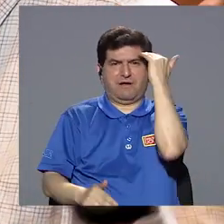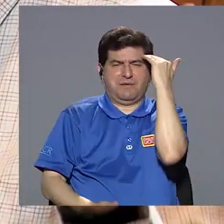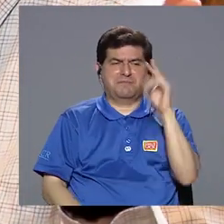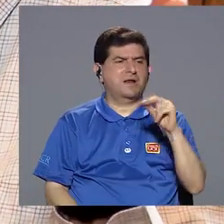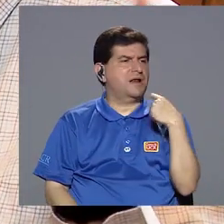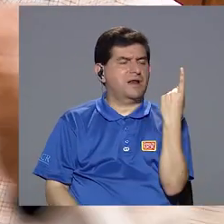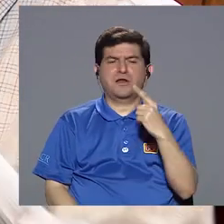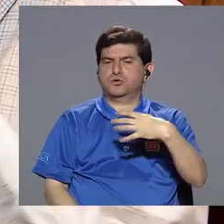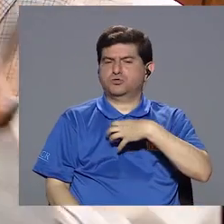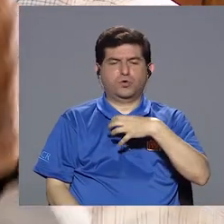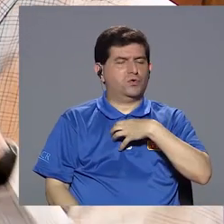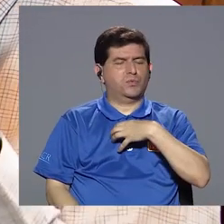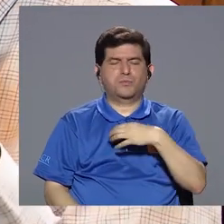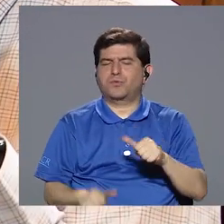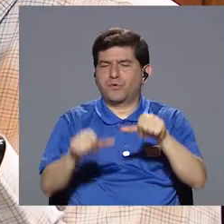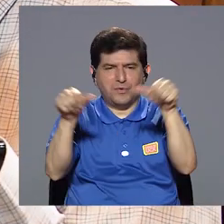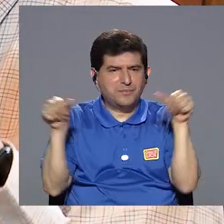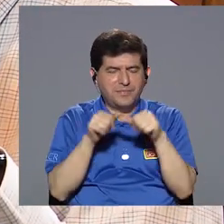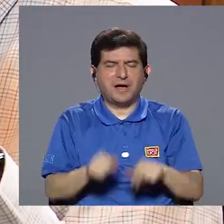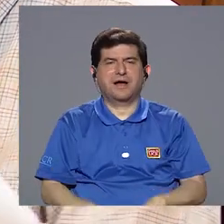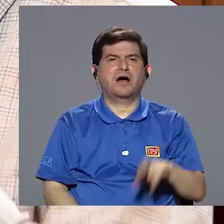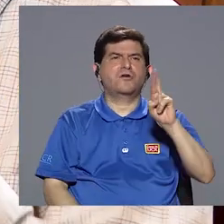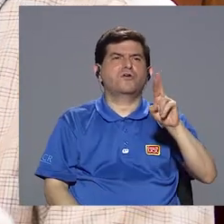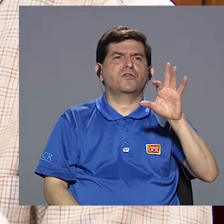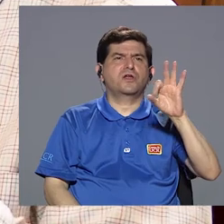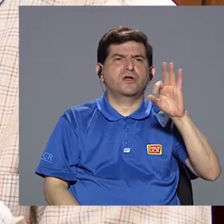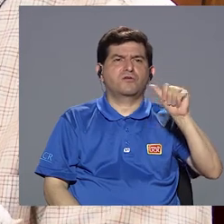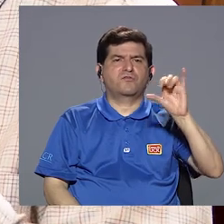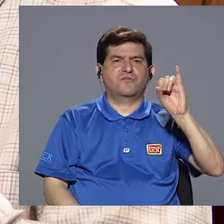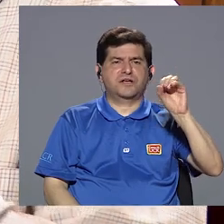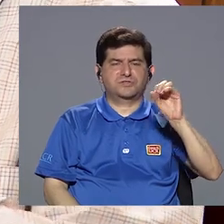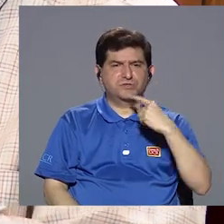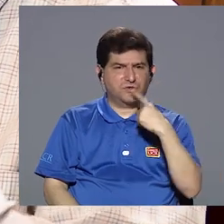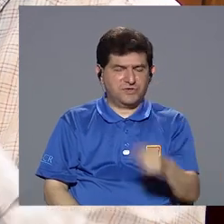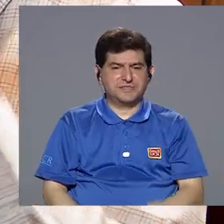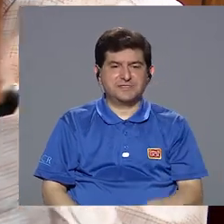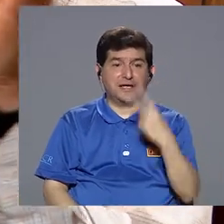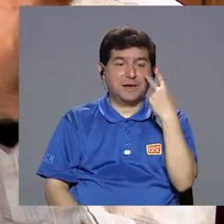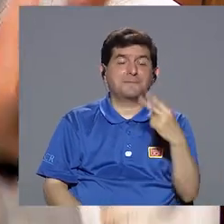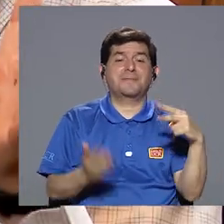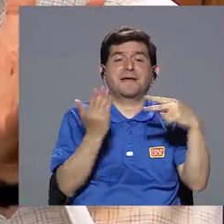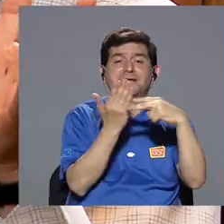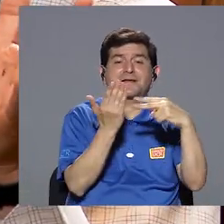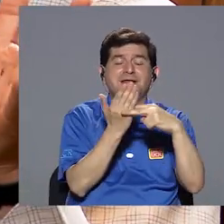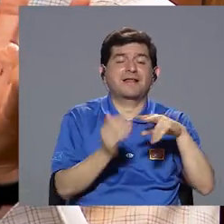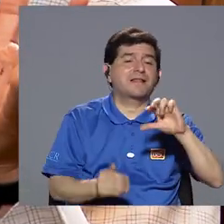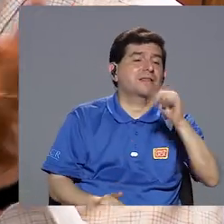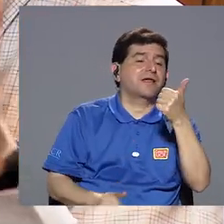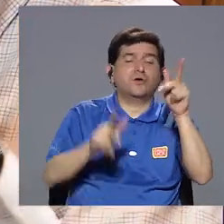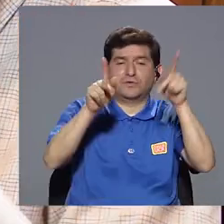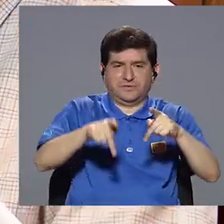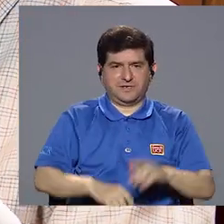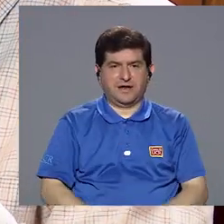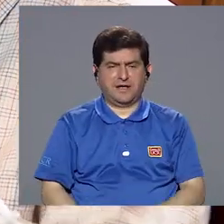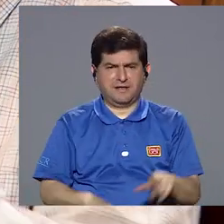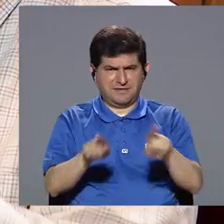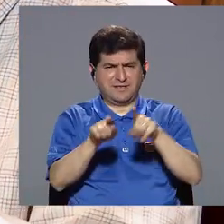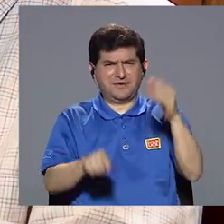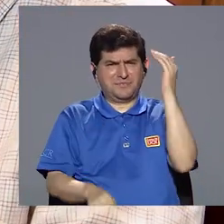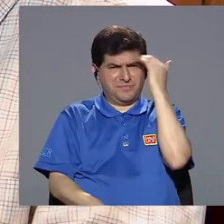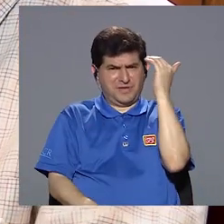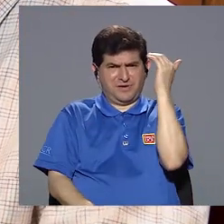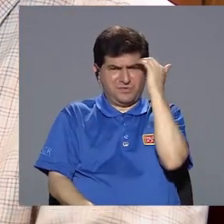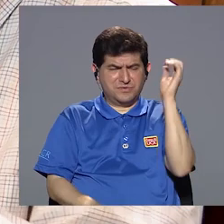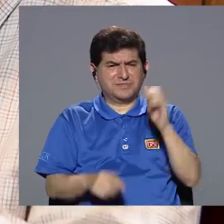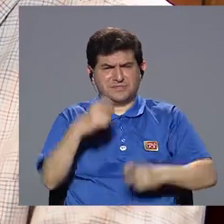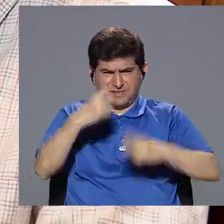amplia del conocimiento más allá de sus propias disciplinas lo que rodrigo facio llamada ver al huerto del vecino pero también adquirir